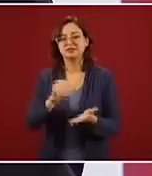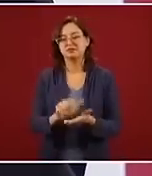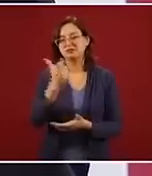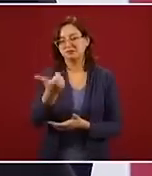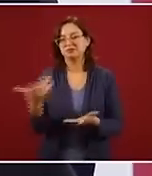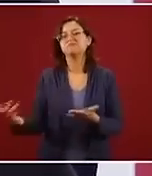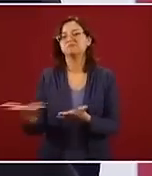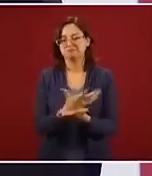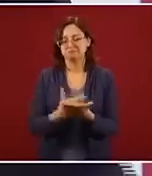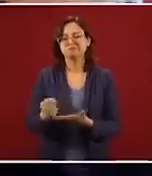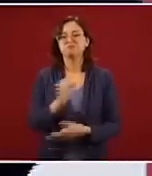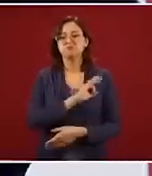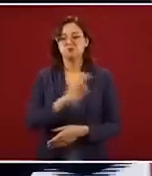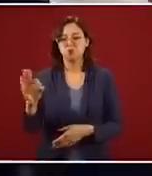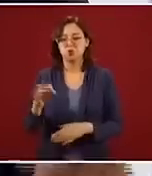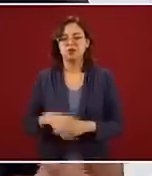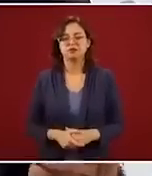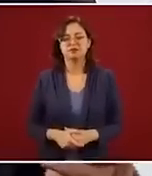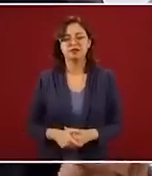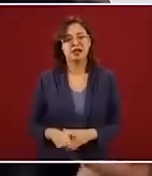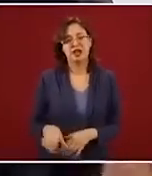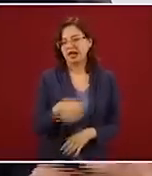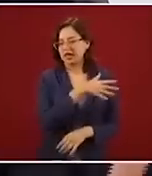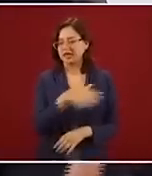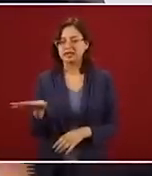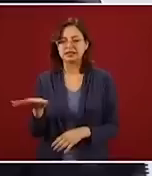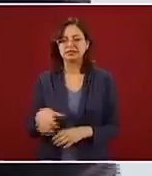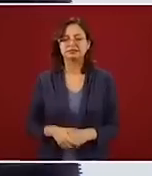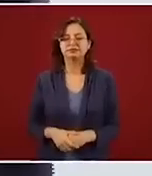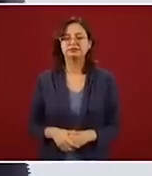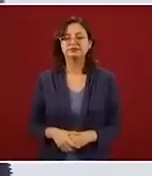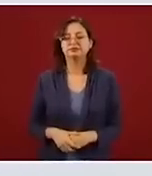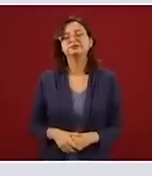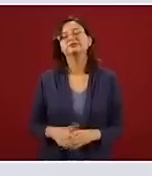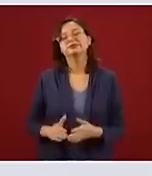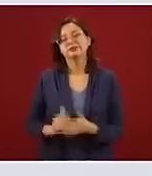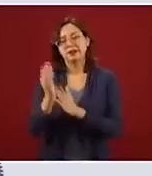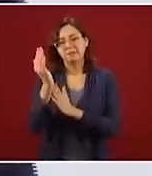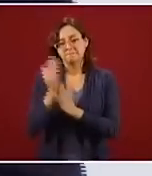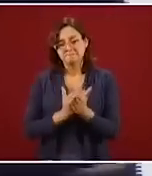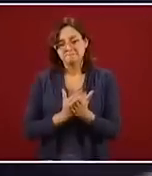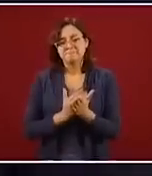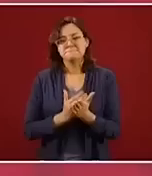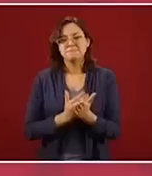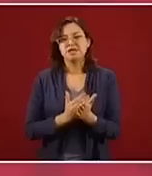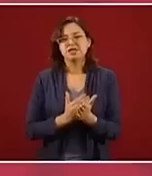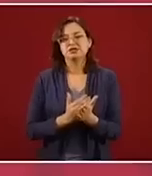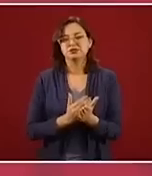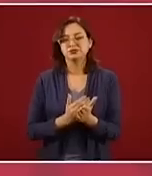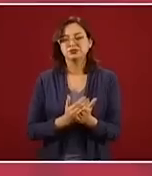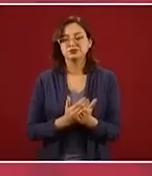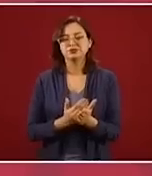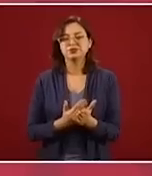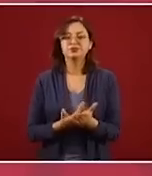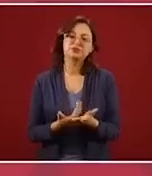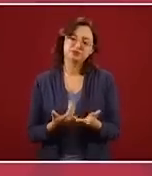pesos, así en general. Ahí hay que descontar lo que se le tiene que dar de